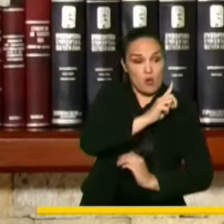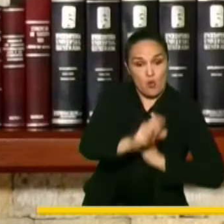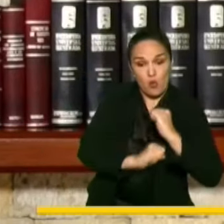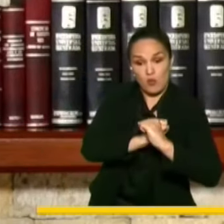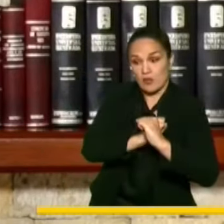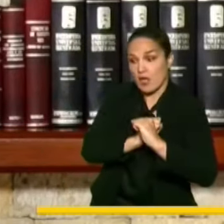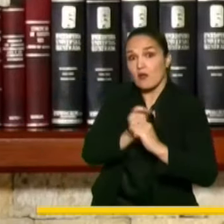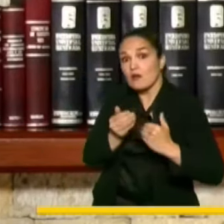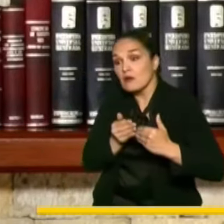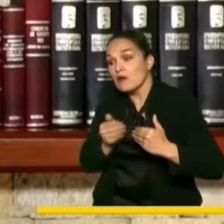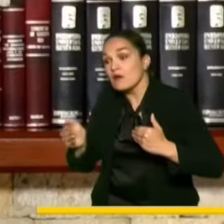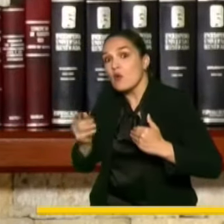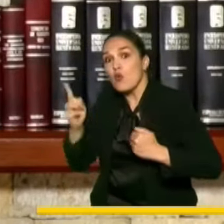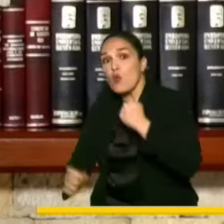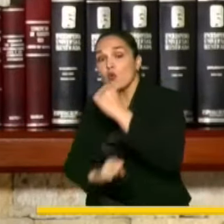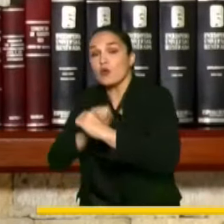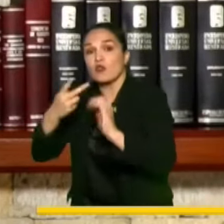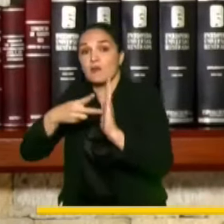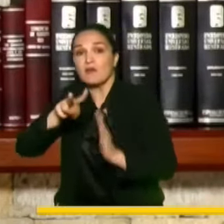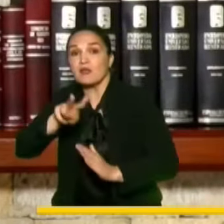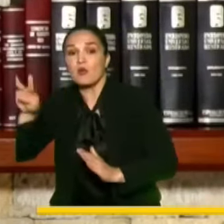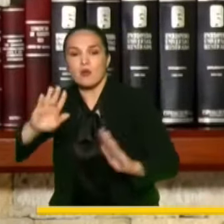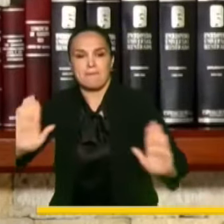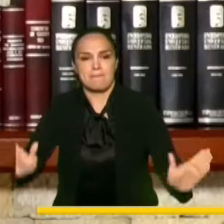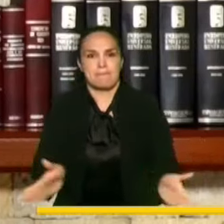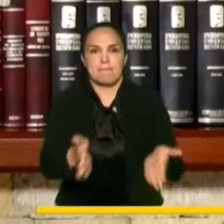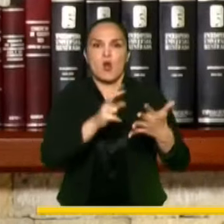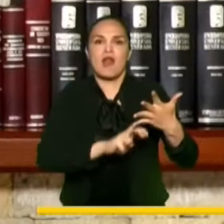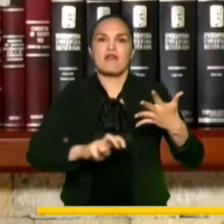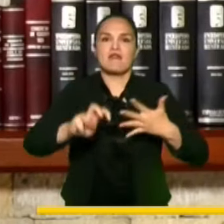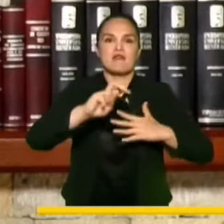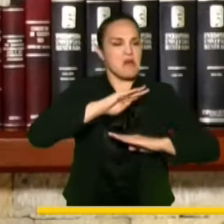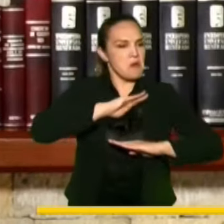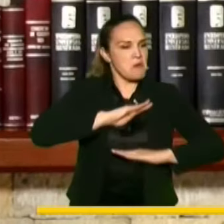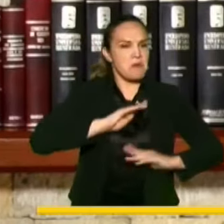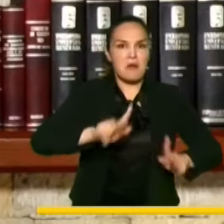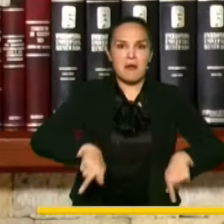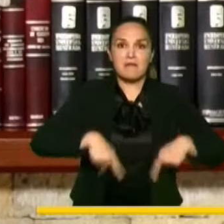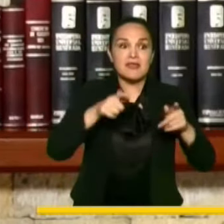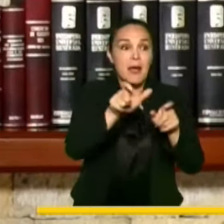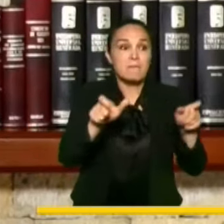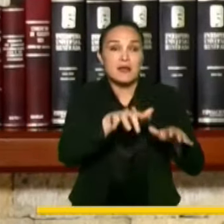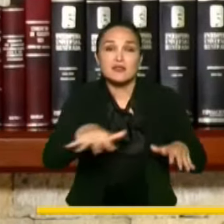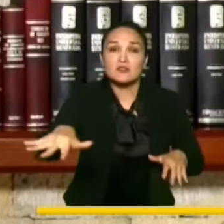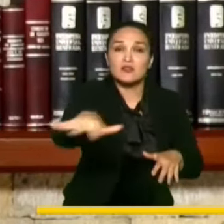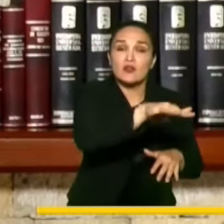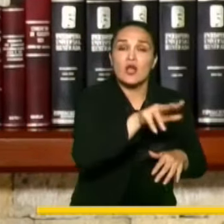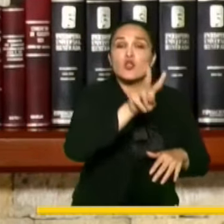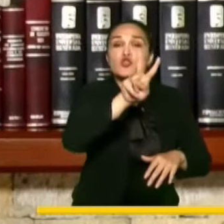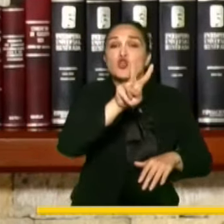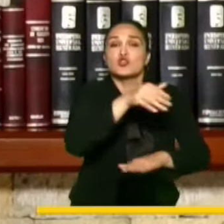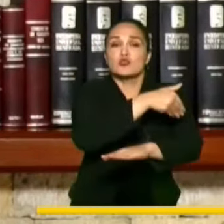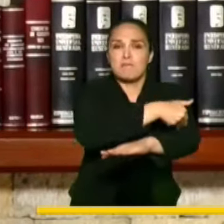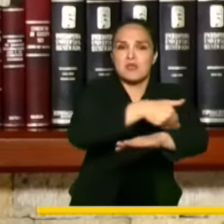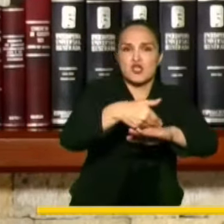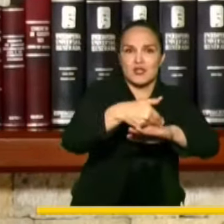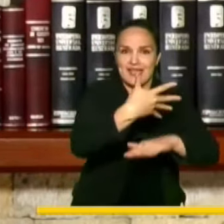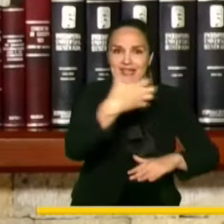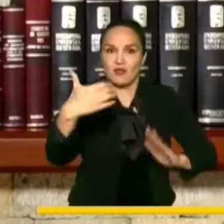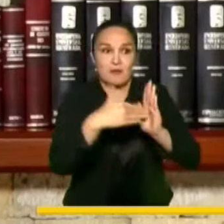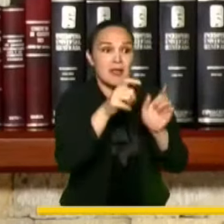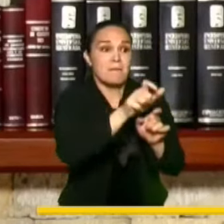de las 2,5 millones de familias que ganan un salario mínimo y millones más de familias que